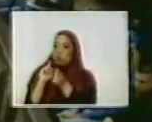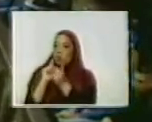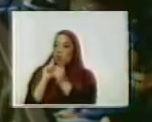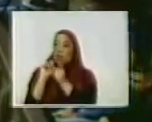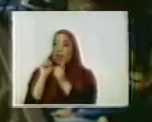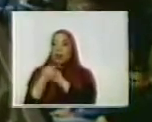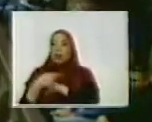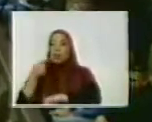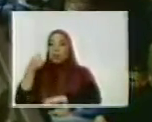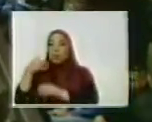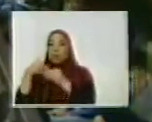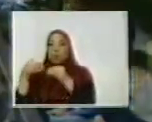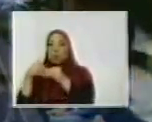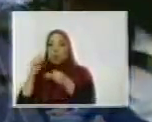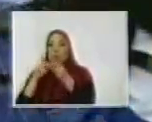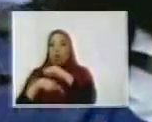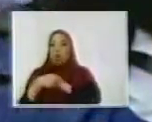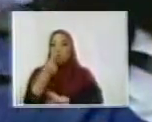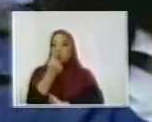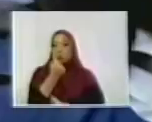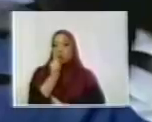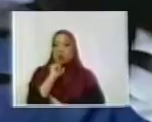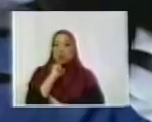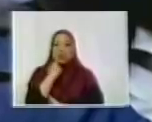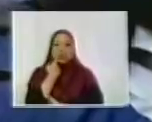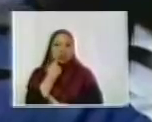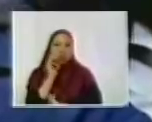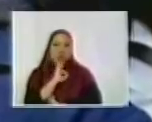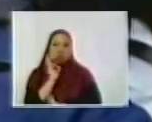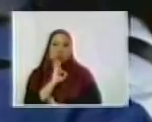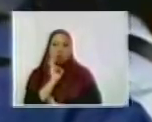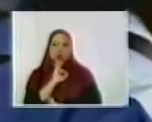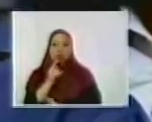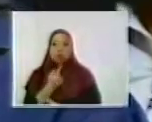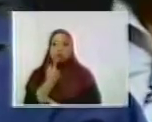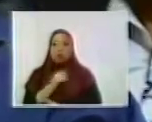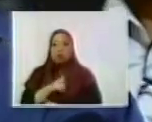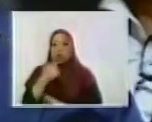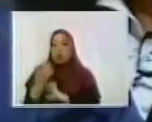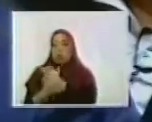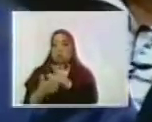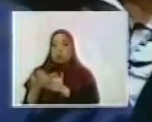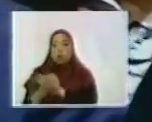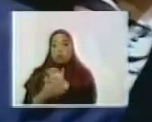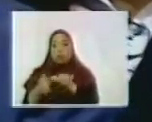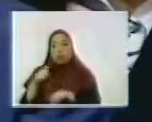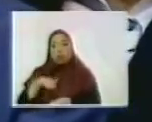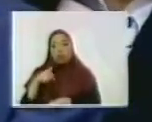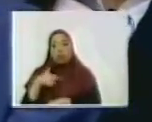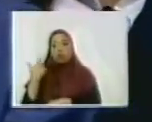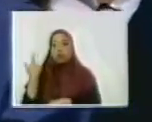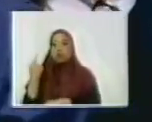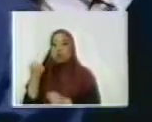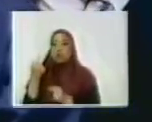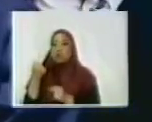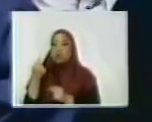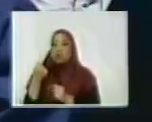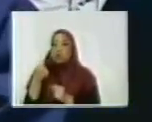cambiarias. Para nadie es un secreto que nosotros hoy, una de nuestras mayores dificultades es